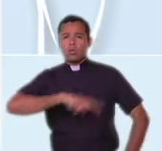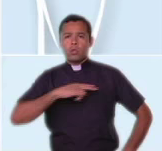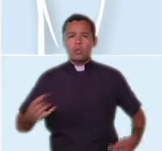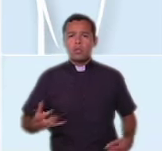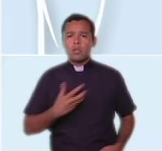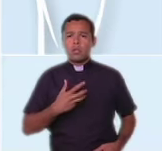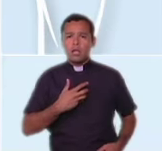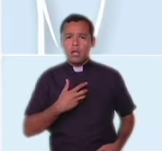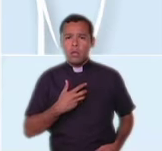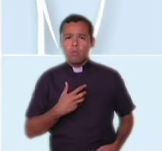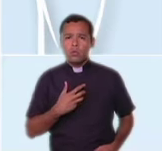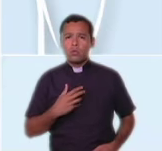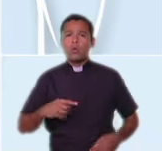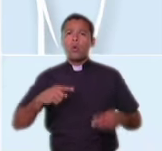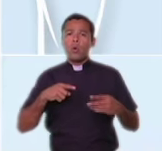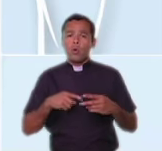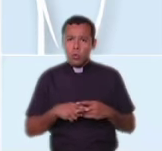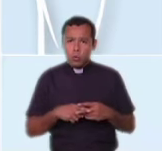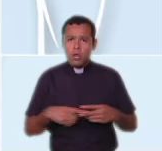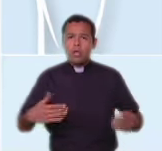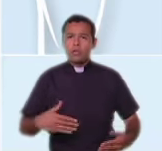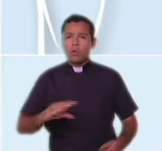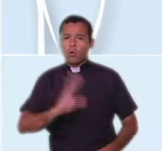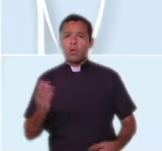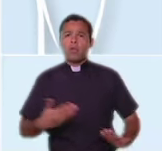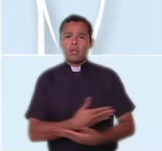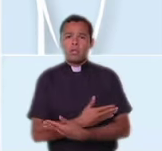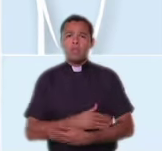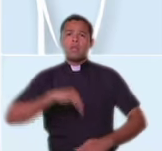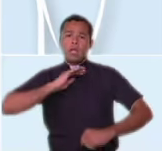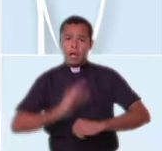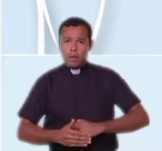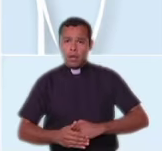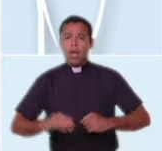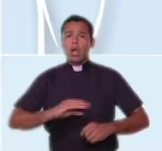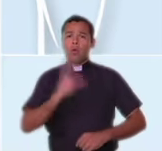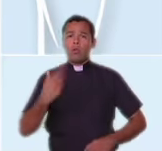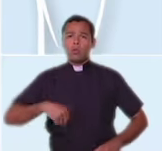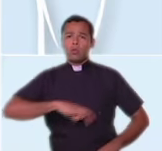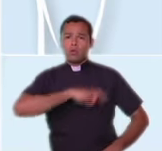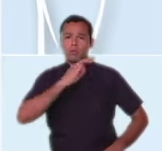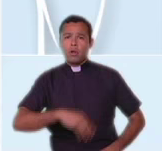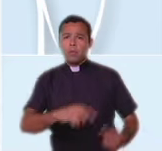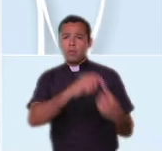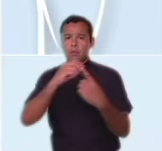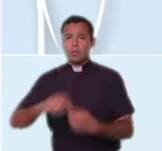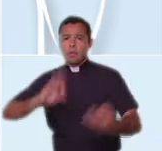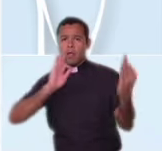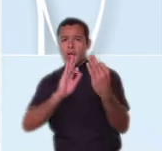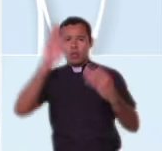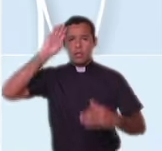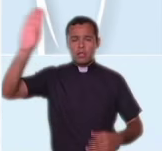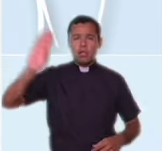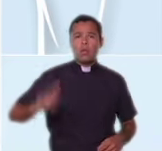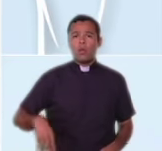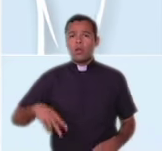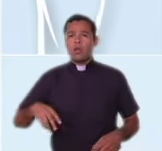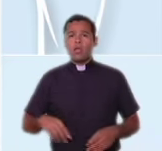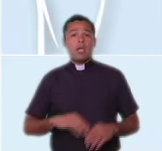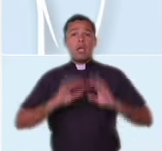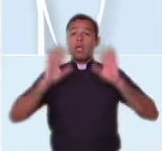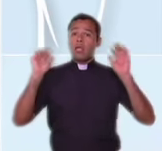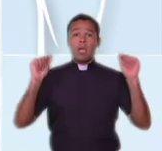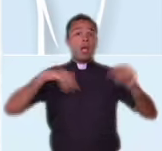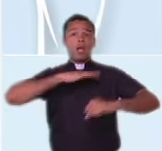nacimos y que terminará cuando nos presentemos ante el Señor y tendrá como punto final